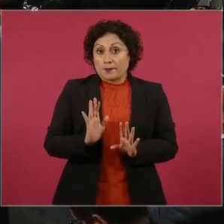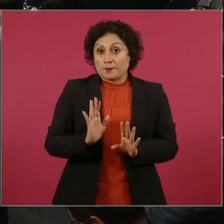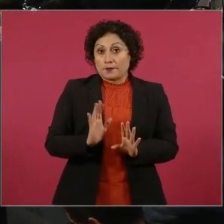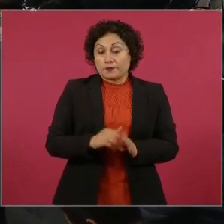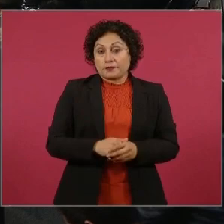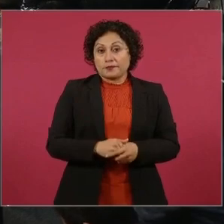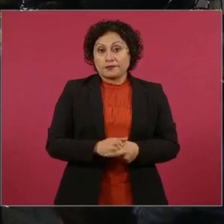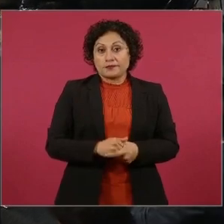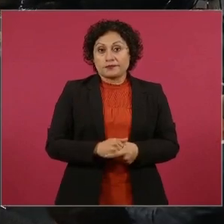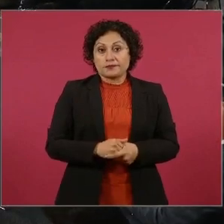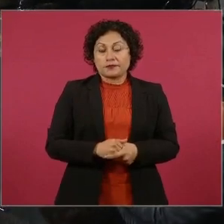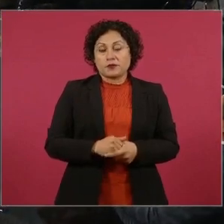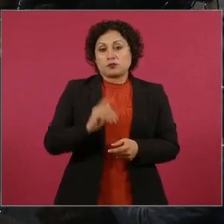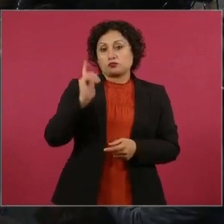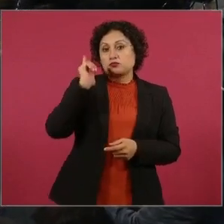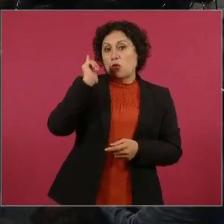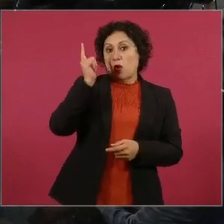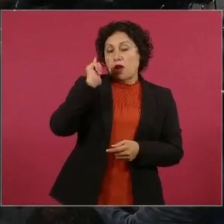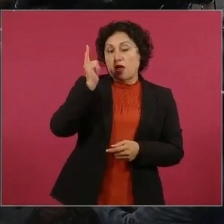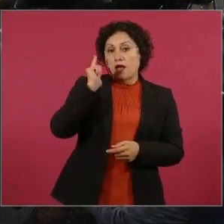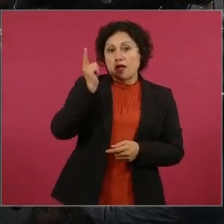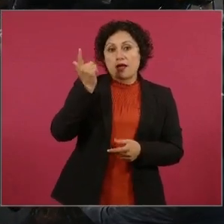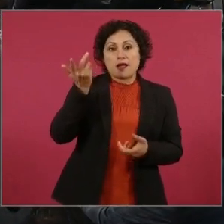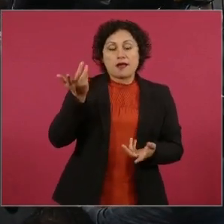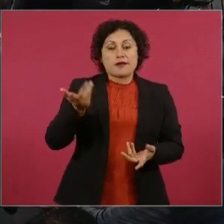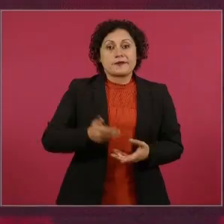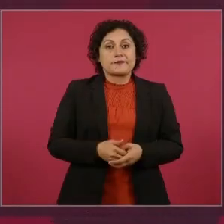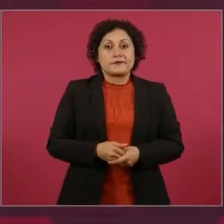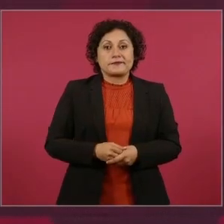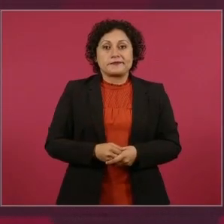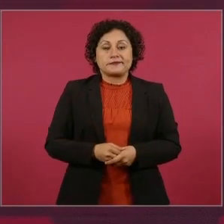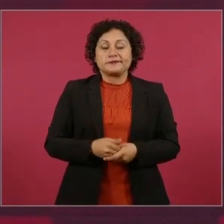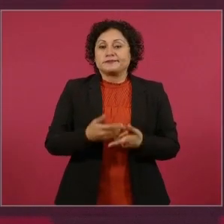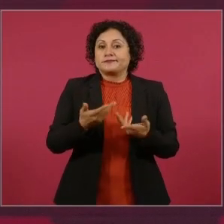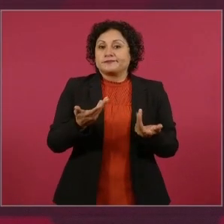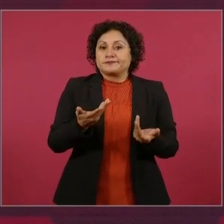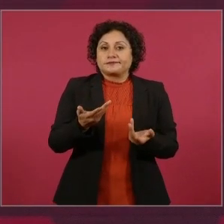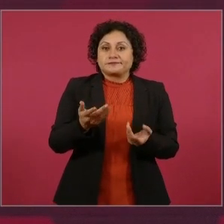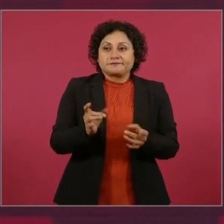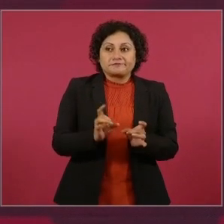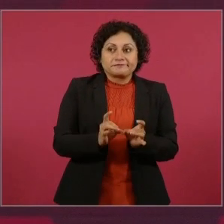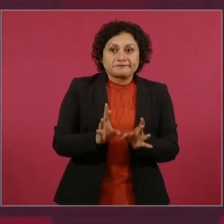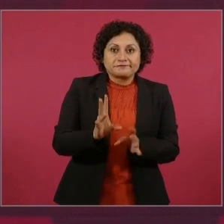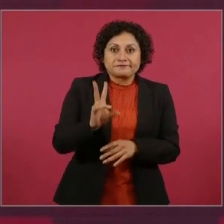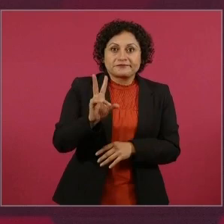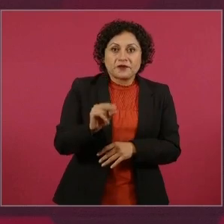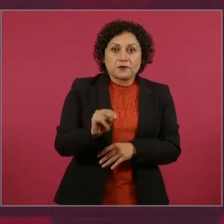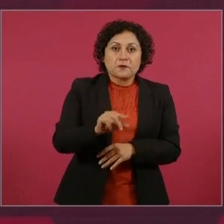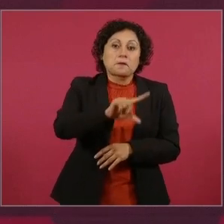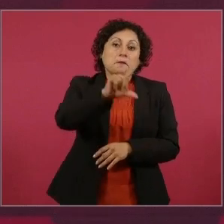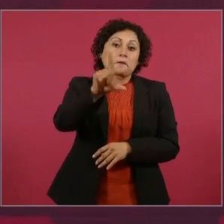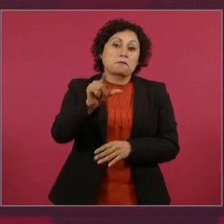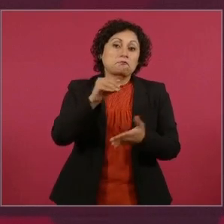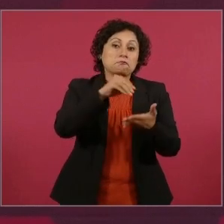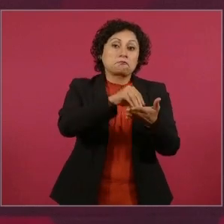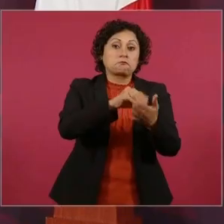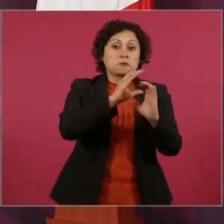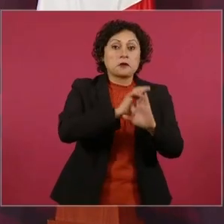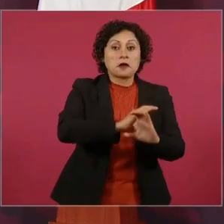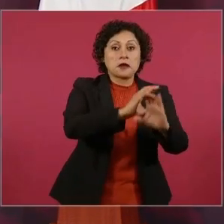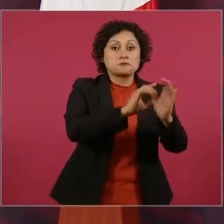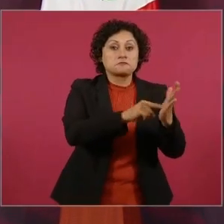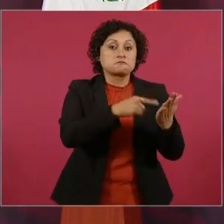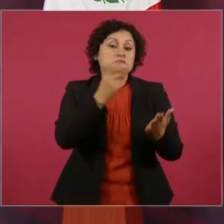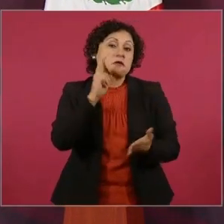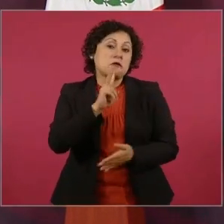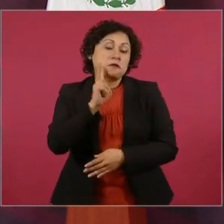no Ojalá si no ya el corrido lo dirá